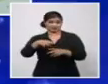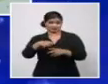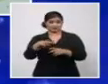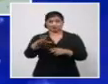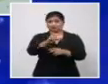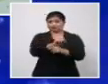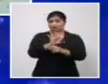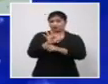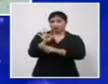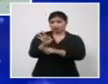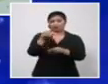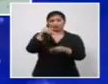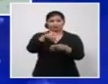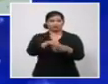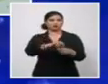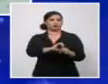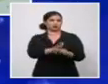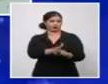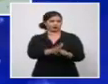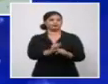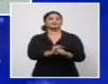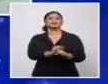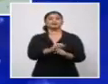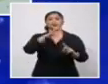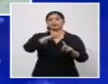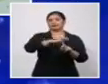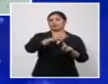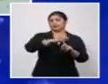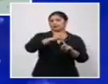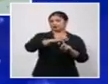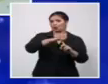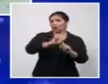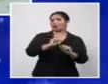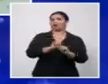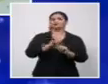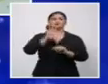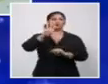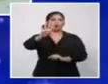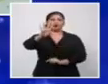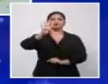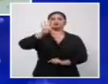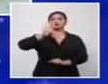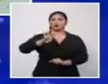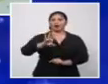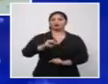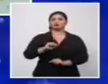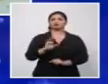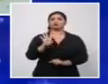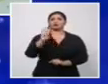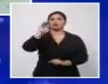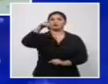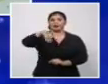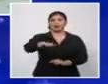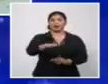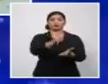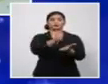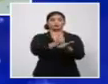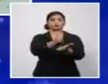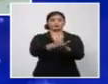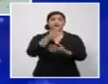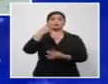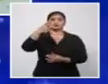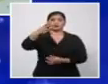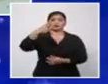autóctonos, San Cristóbal y Guanajay 4 cada uno, Bahía y Artemisa 3 cada uno,